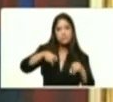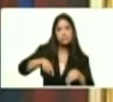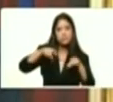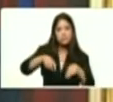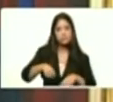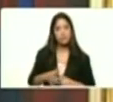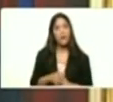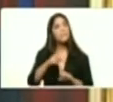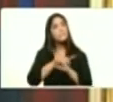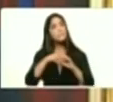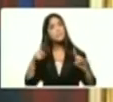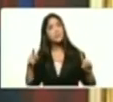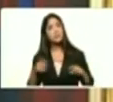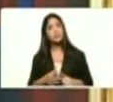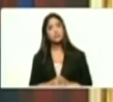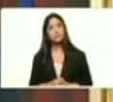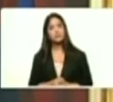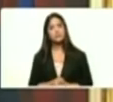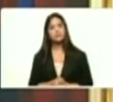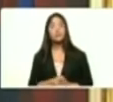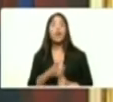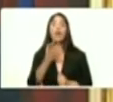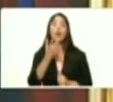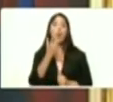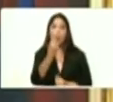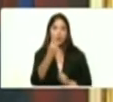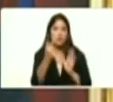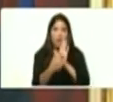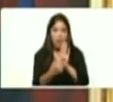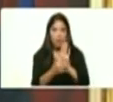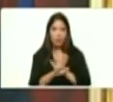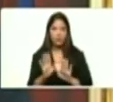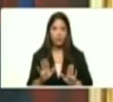Ah, pero entonces, estoy poniendo un ejemplo, la yuca.